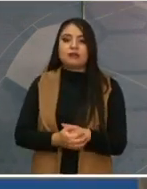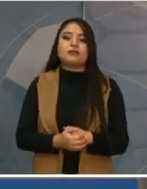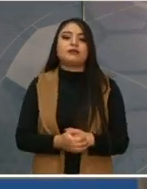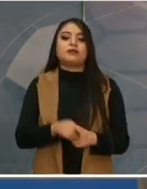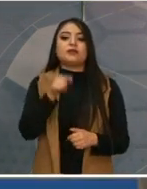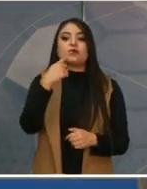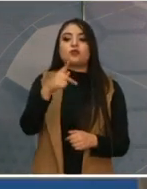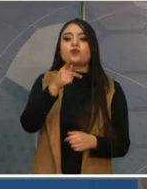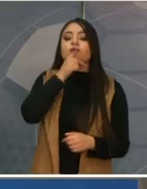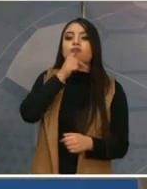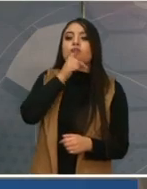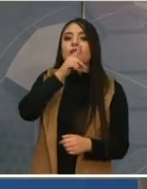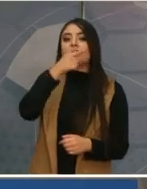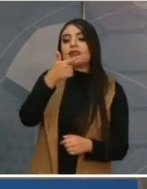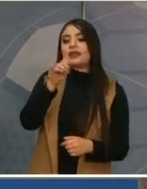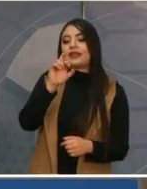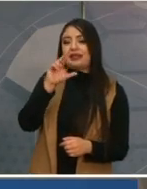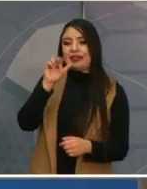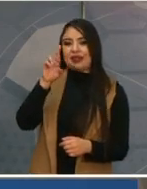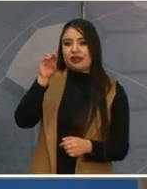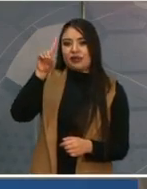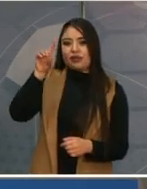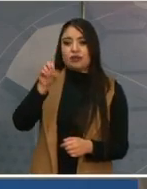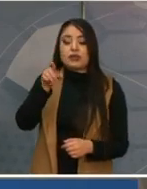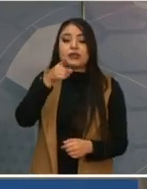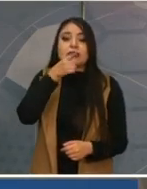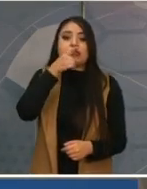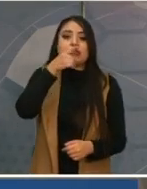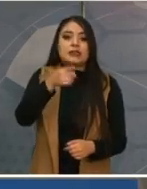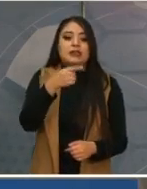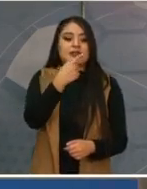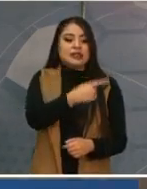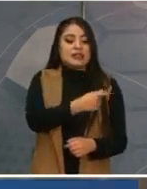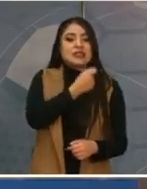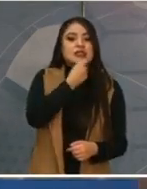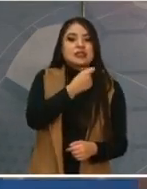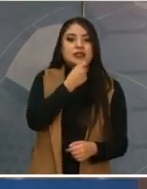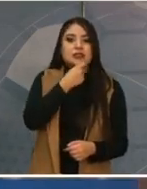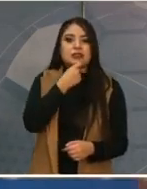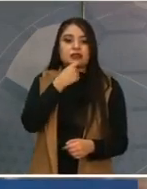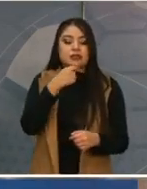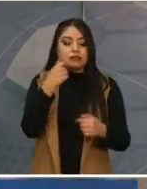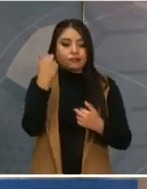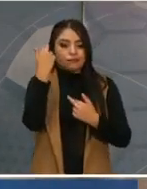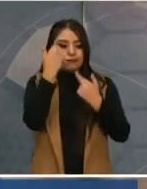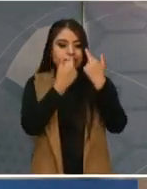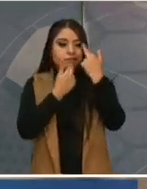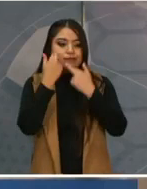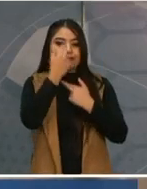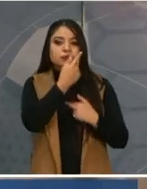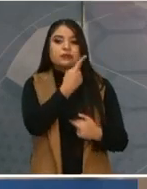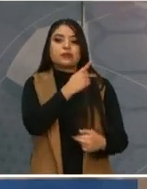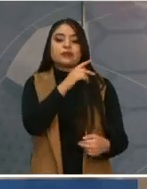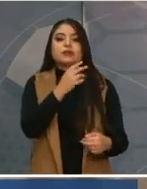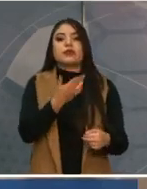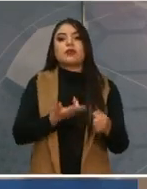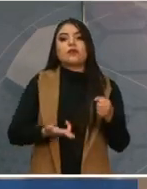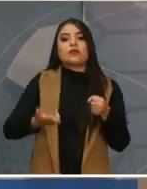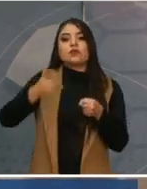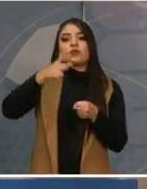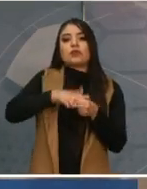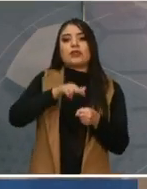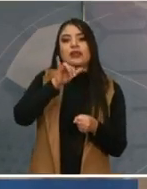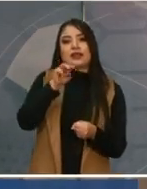Gerardo Ávila, relata que Eric tuvo que ser atendido en el Instituto Mexicano del Seguro Social. Lo anterior, ante